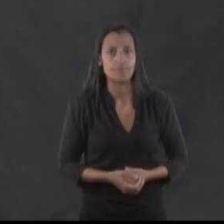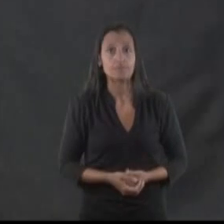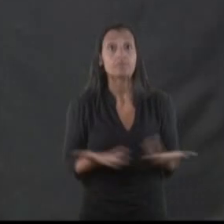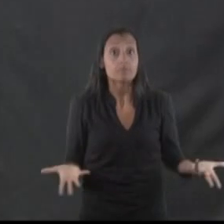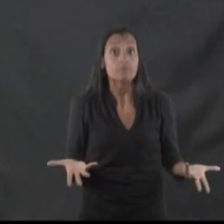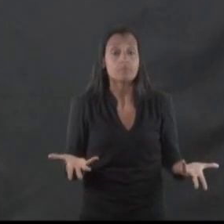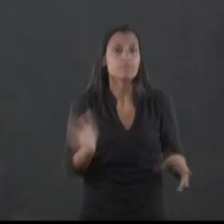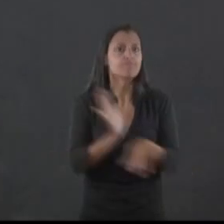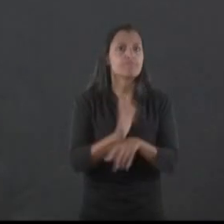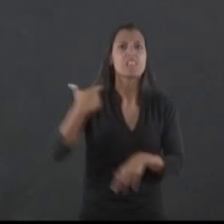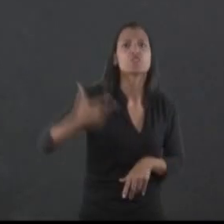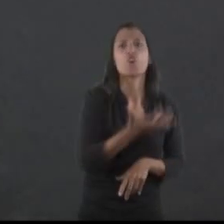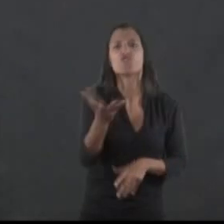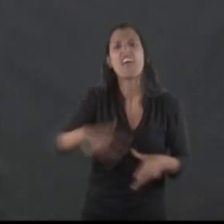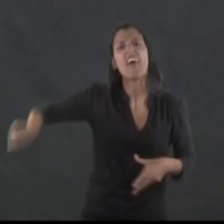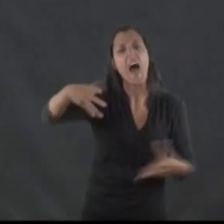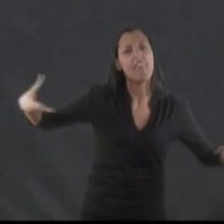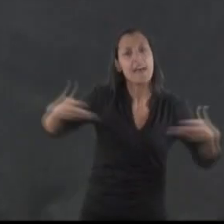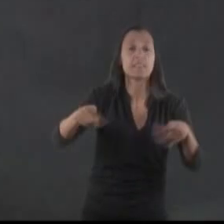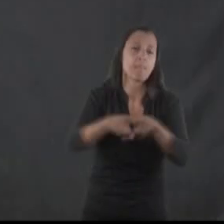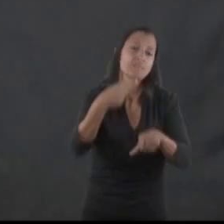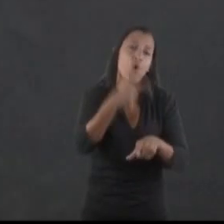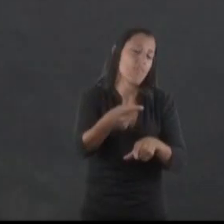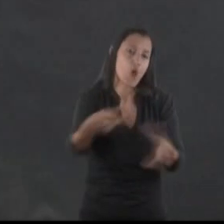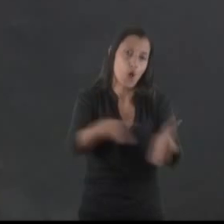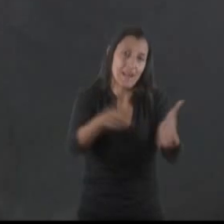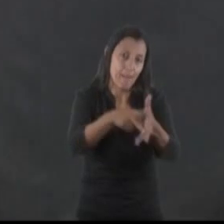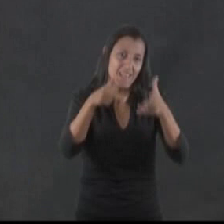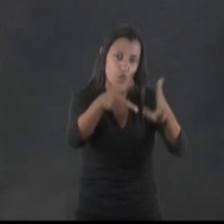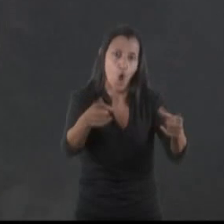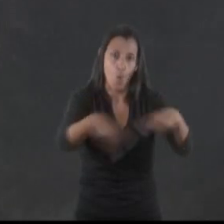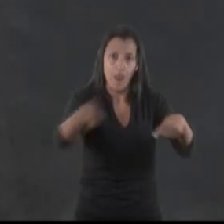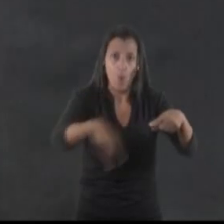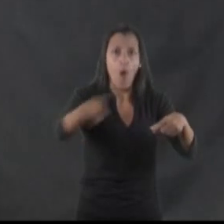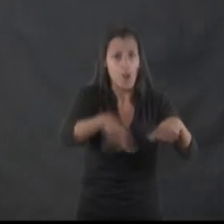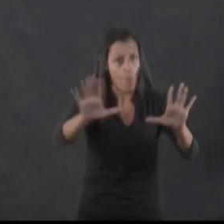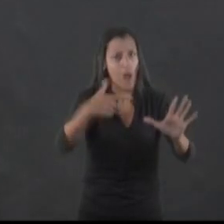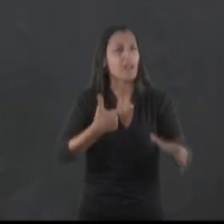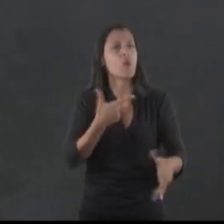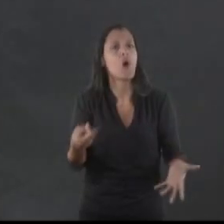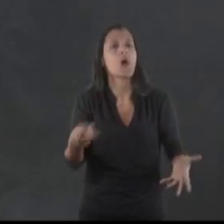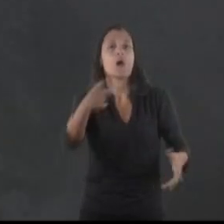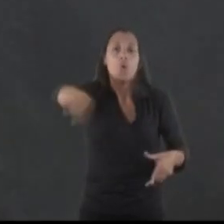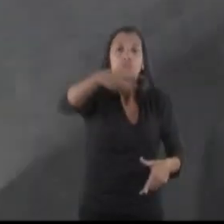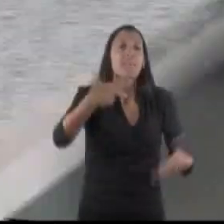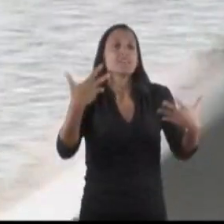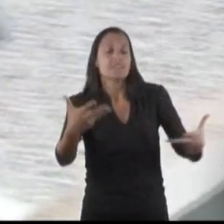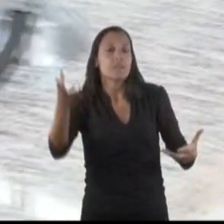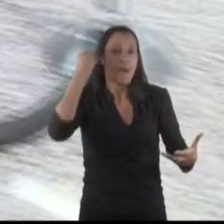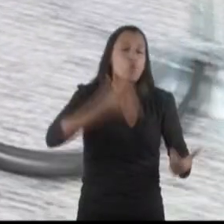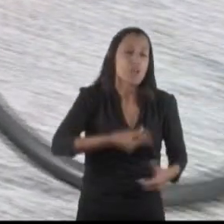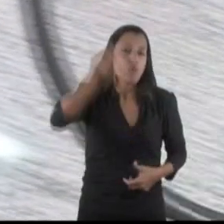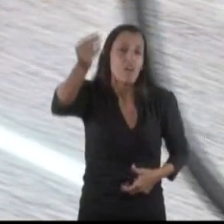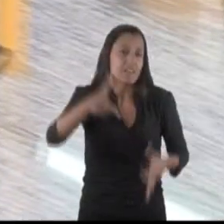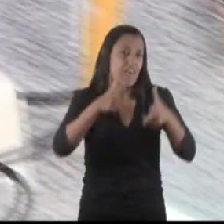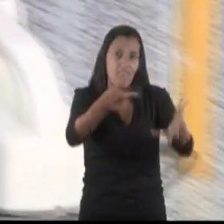Porque las sociedades más ricas, como digo siempre, y a riesgo de repetirme, que ustedes me hayan escuchado algunas otra vez